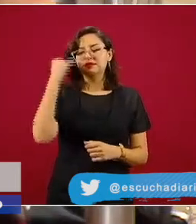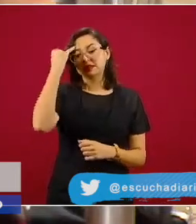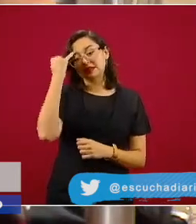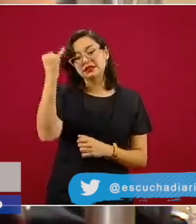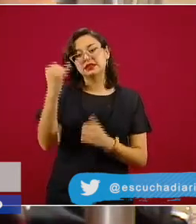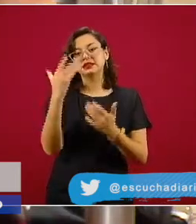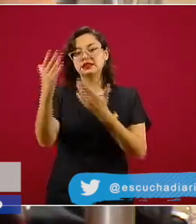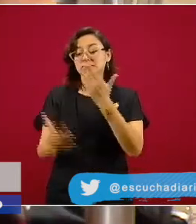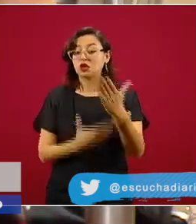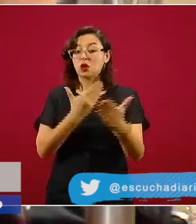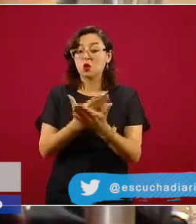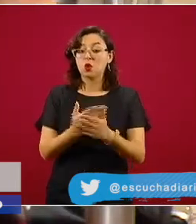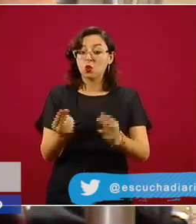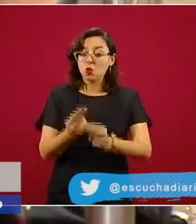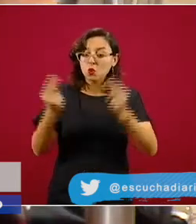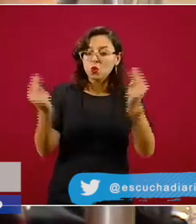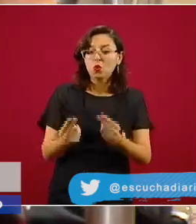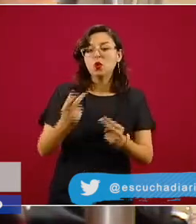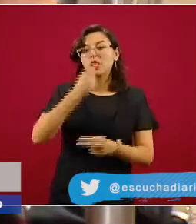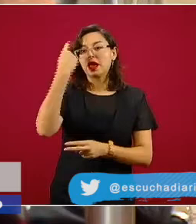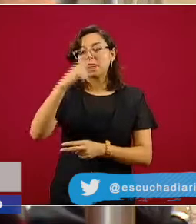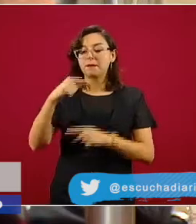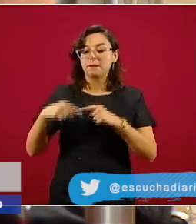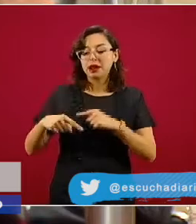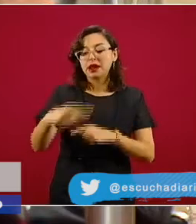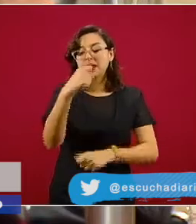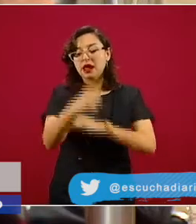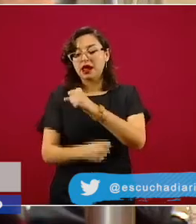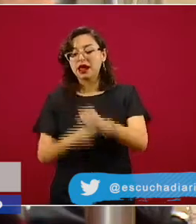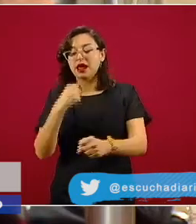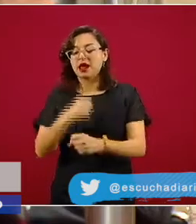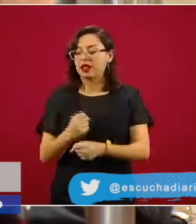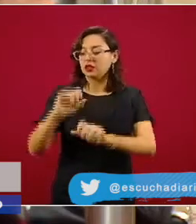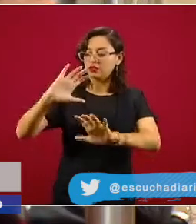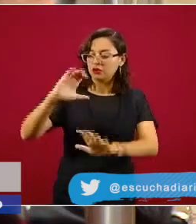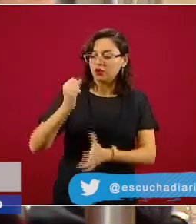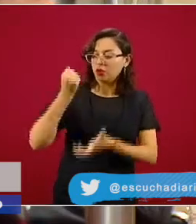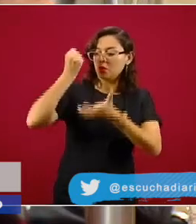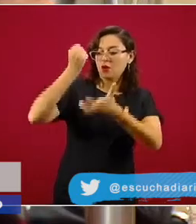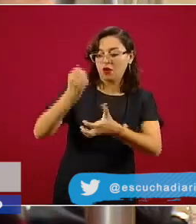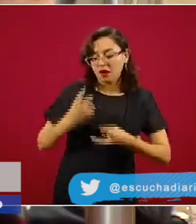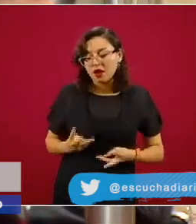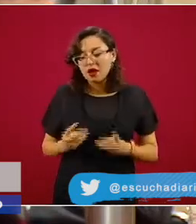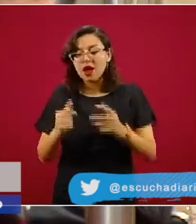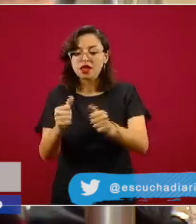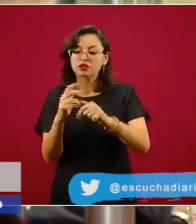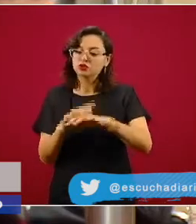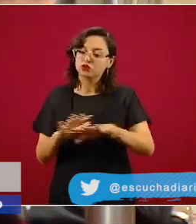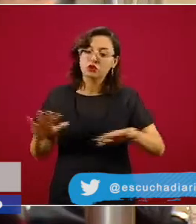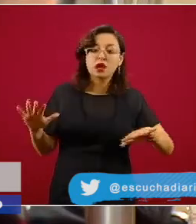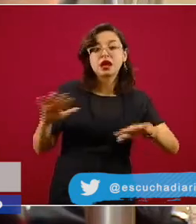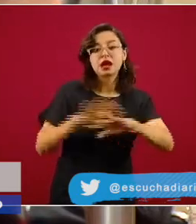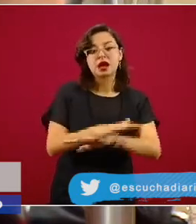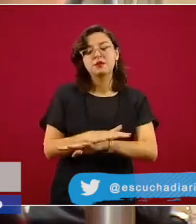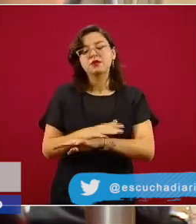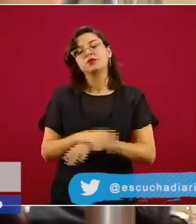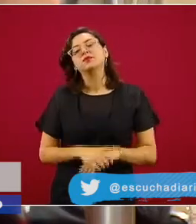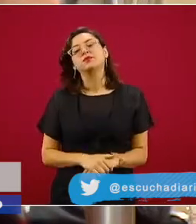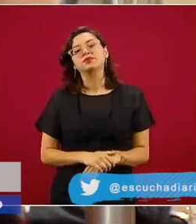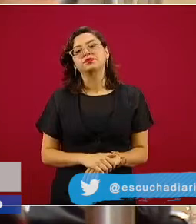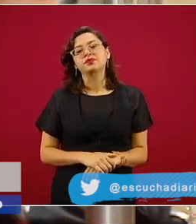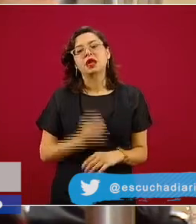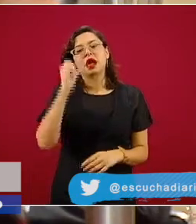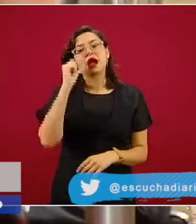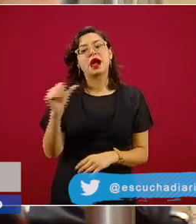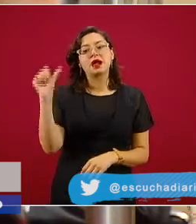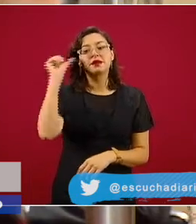confianza en que surja una nueva corriente en los medios de comunicación que actúen con ética y privilegiando siempre la verdad. Una prensa que no se alquile ni